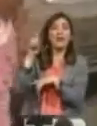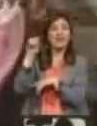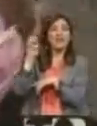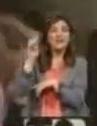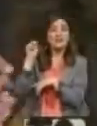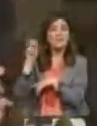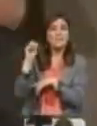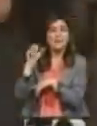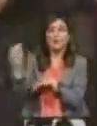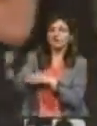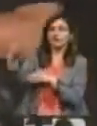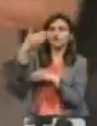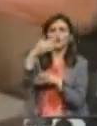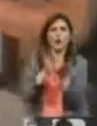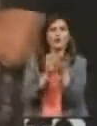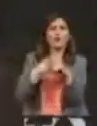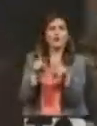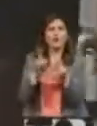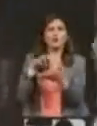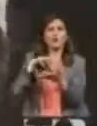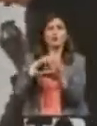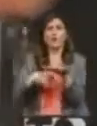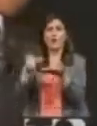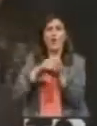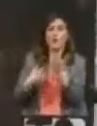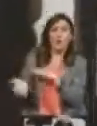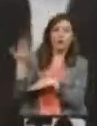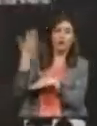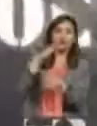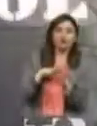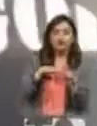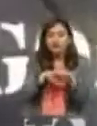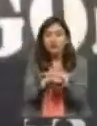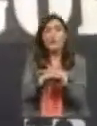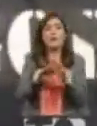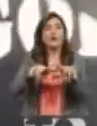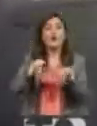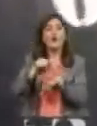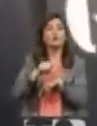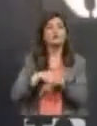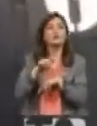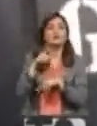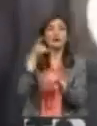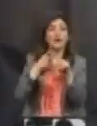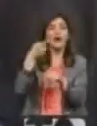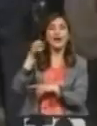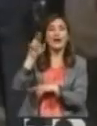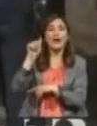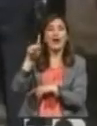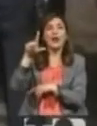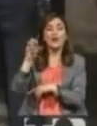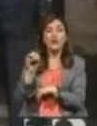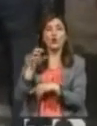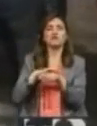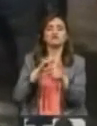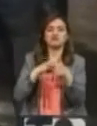sus colaboradores en diferentes cantones de la provincia del Guayas para cometer los actos delictivos, teniendo como ejecutores a alias Gerardo, Charlie,